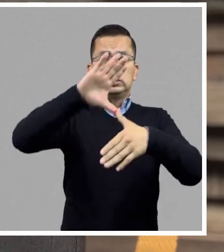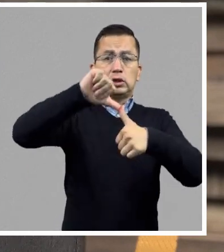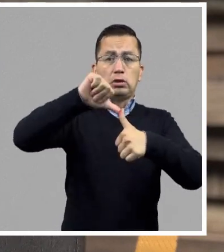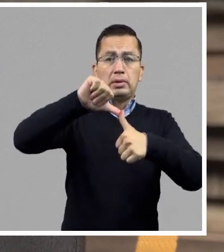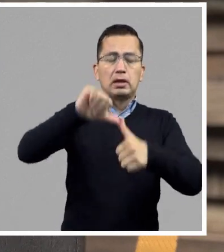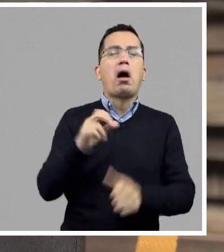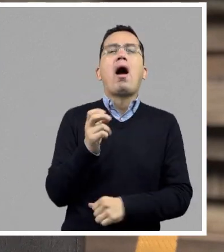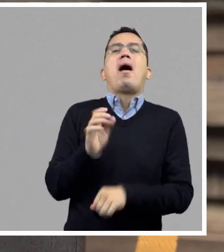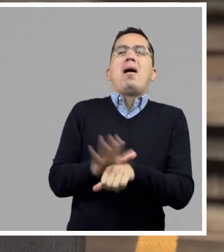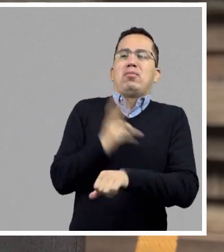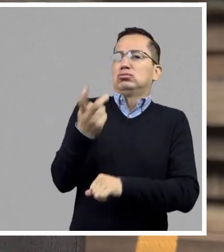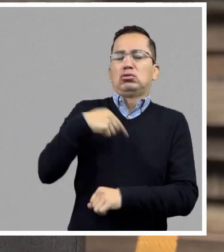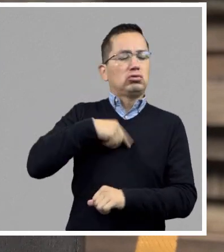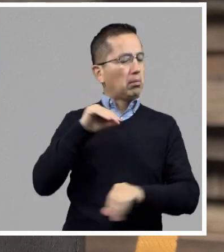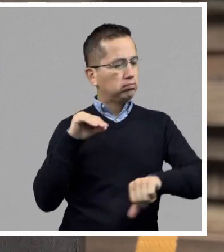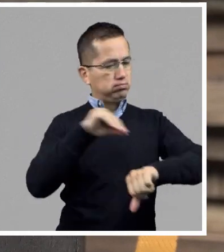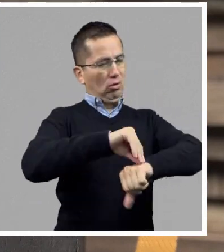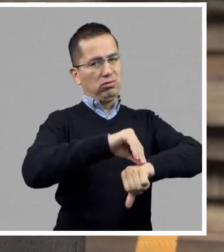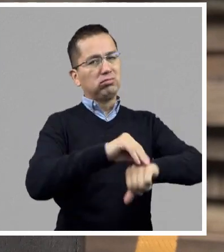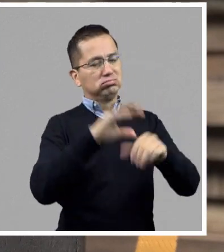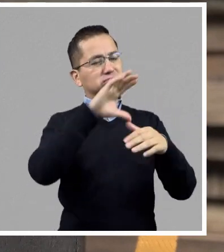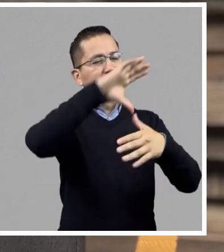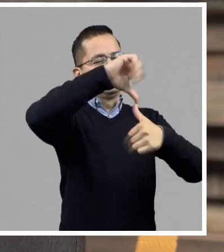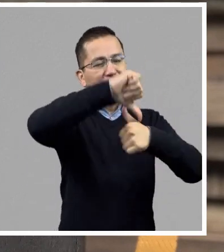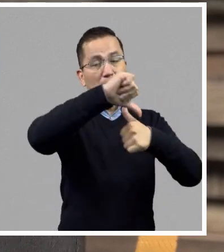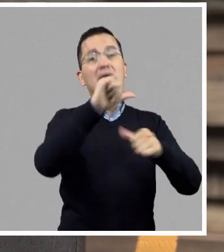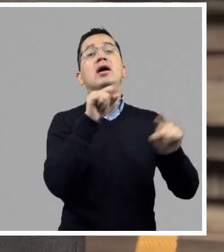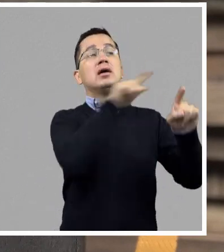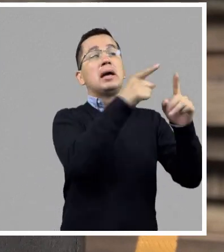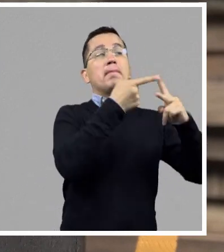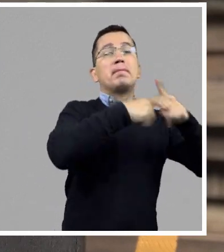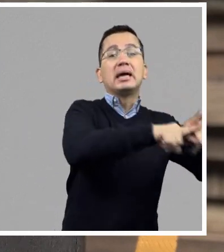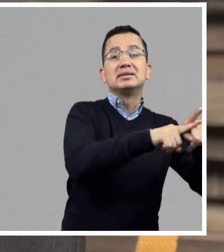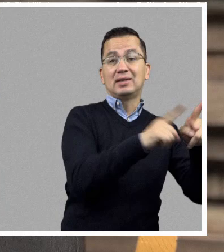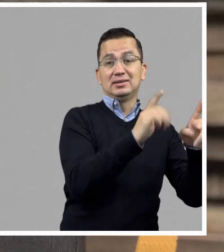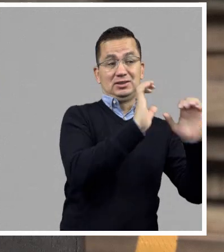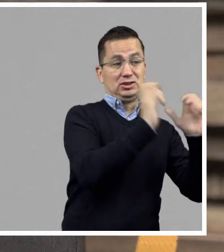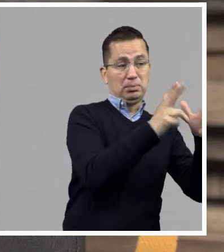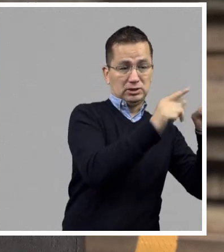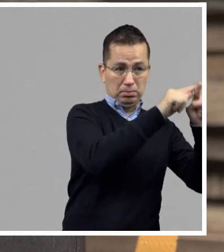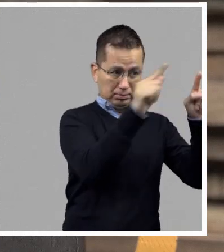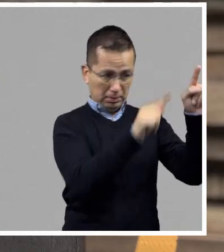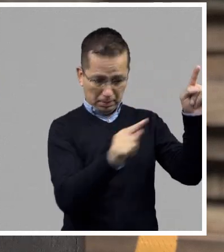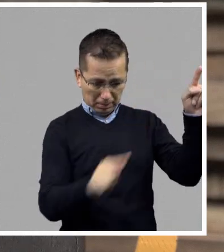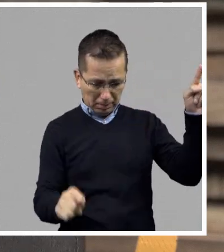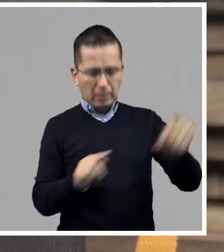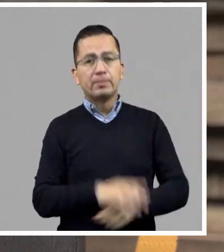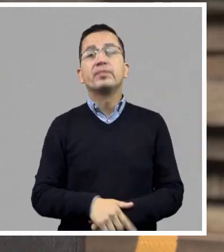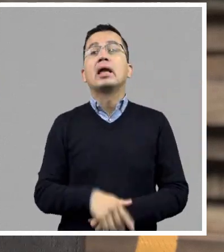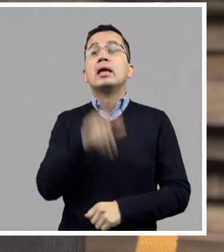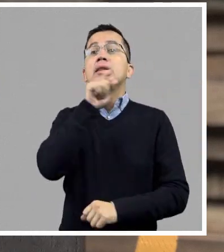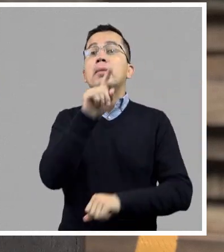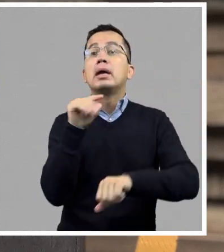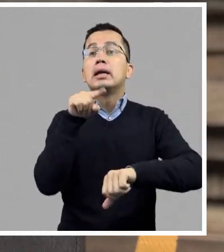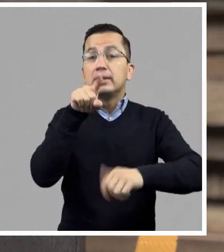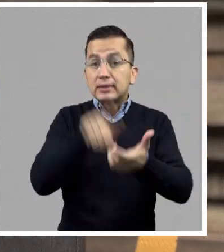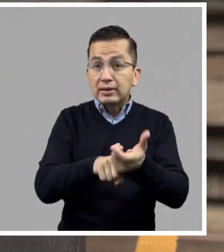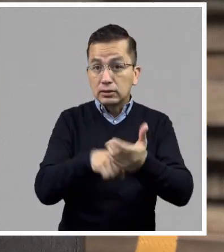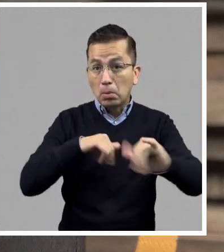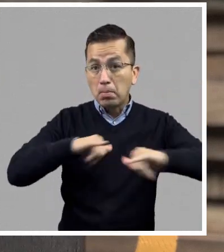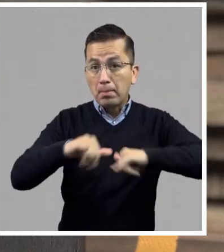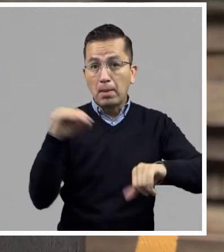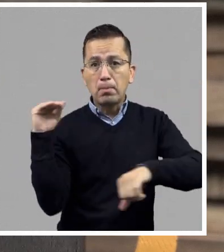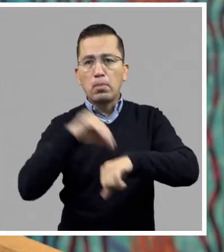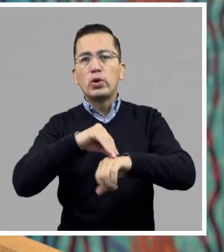más Centroamérica por ese lado yo quería hablar también de la comida porque yo estoy muy consciente del tema de la tortilla y el arroz y los frijoles y el plátano